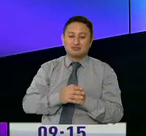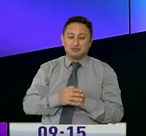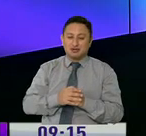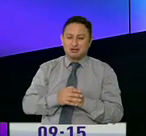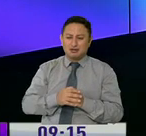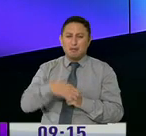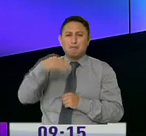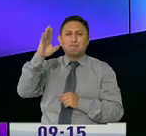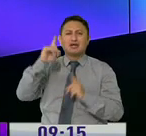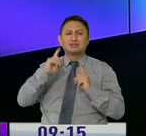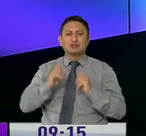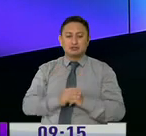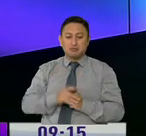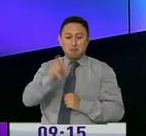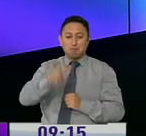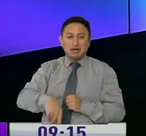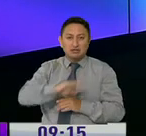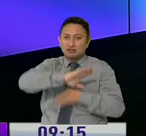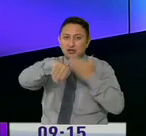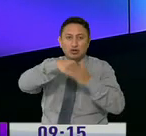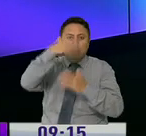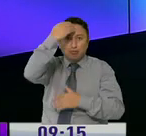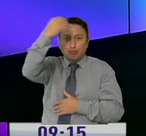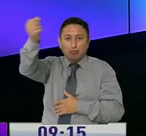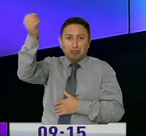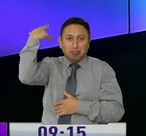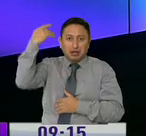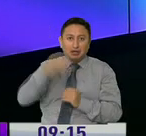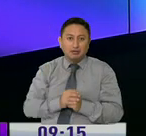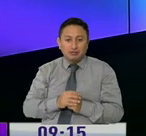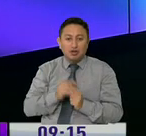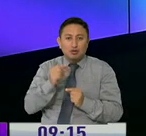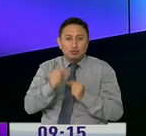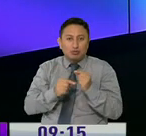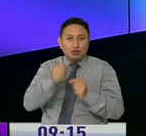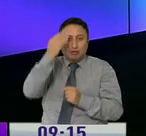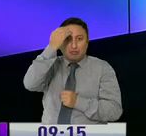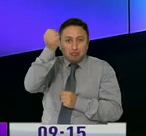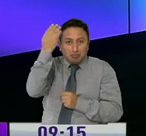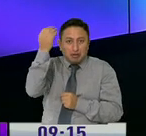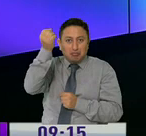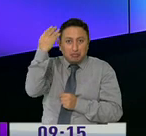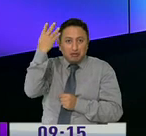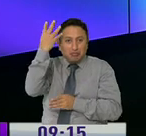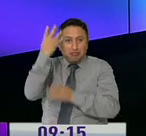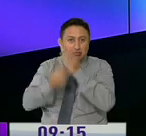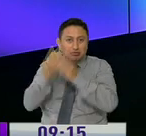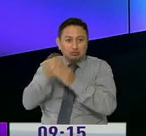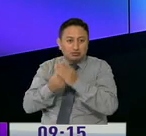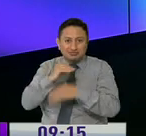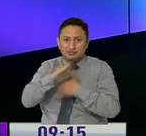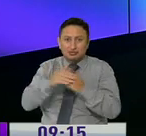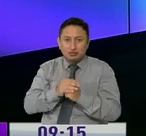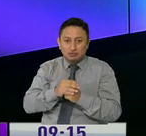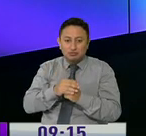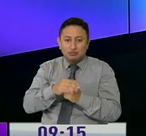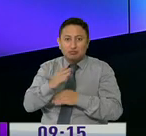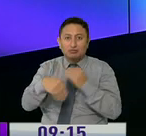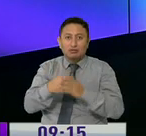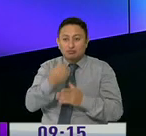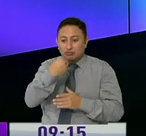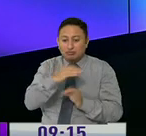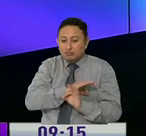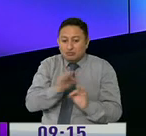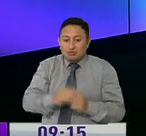cáncer, porque la persona se olvida de todo. Llega a un estado en el cual prácticamente se olvida hasta de comer. O sea,